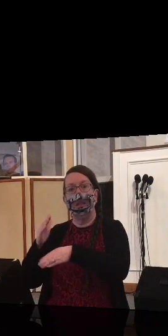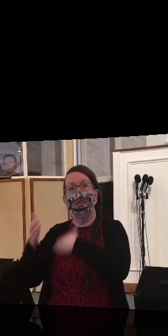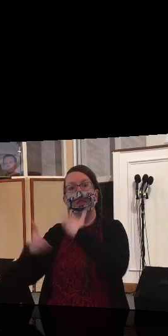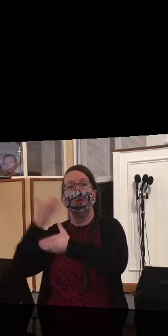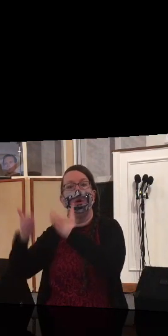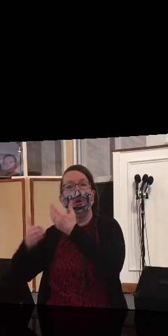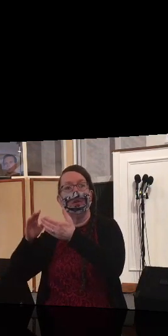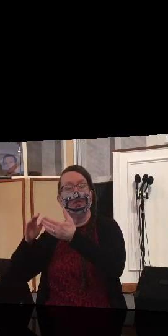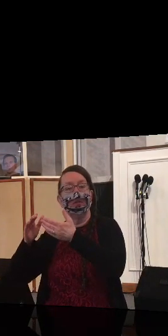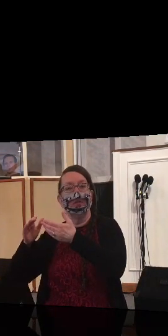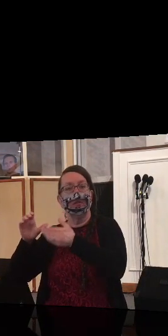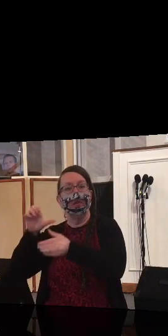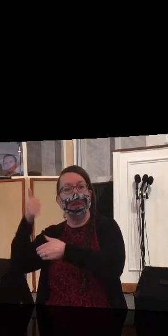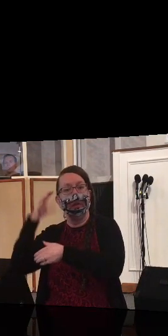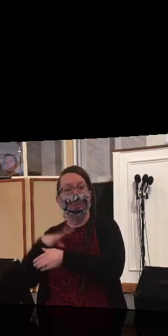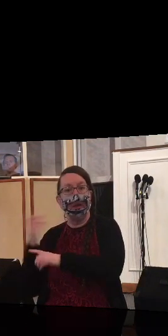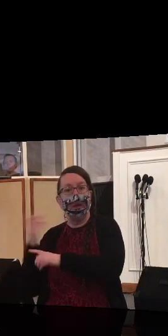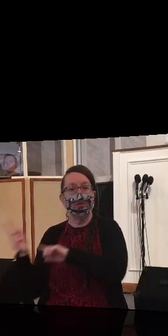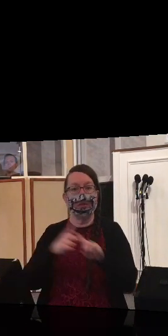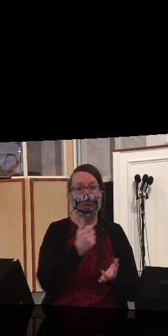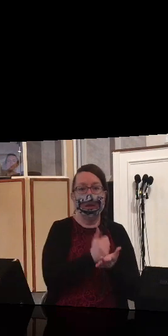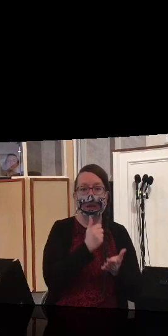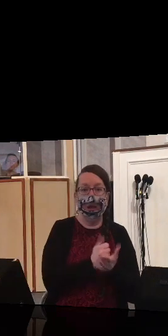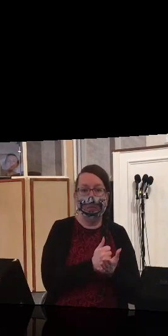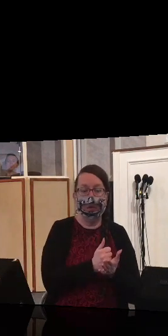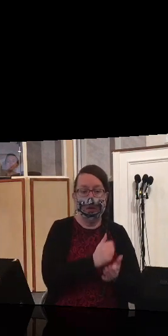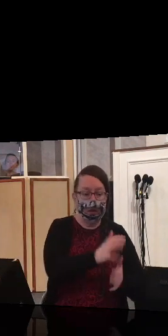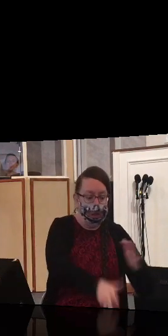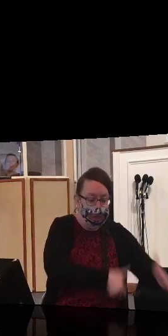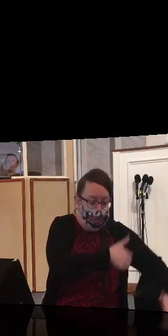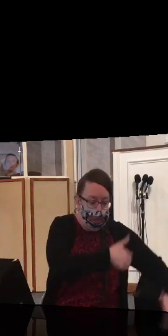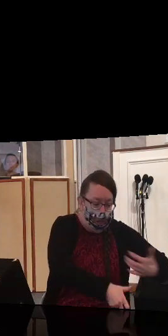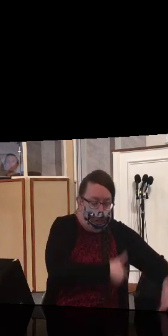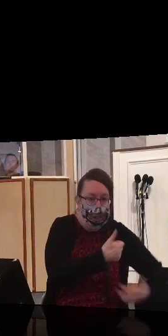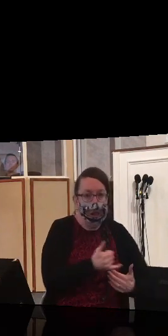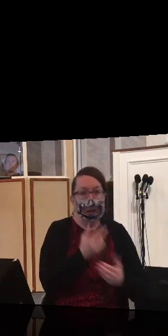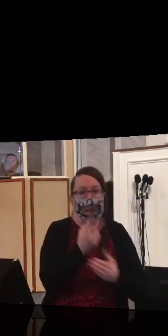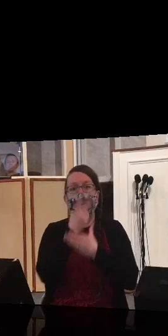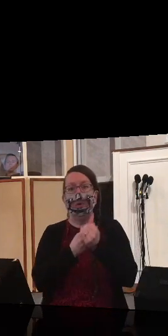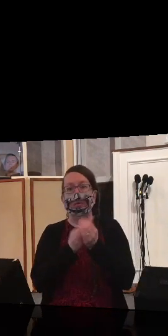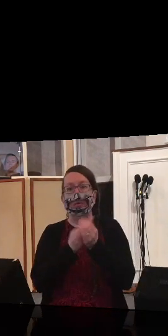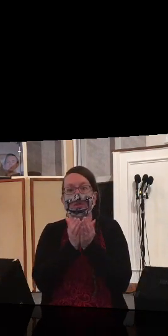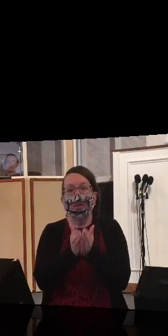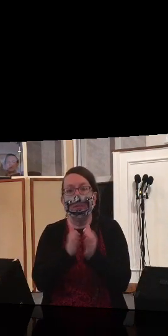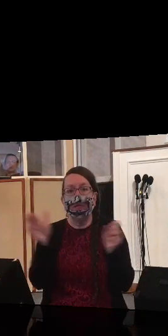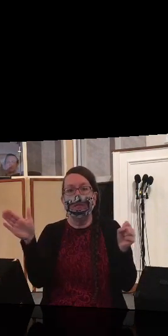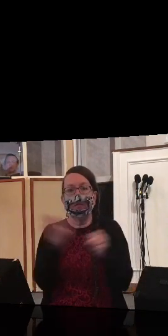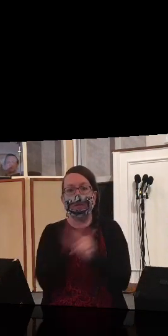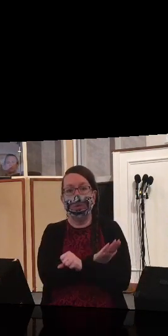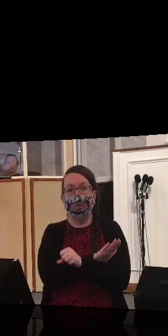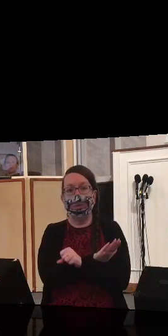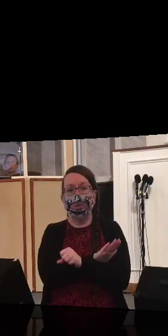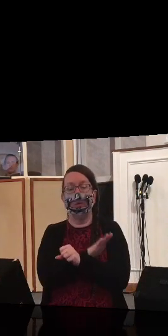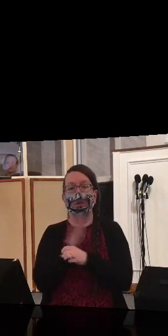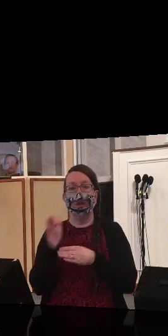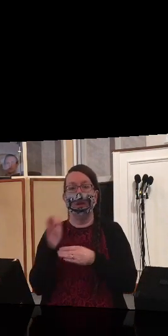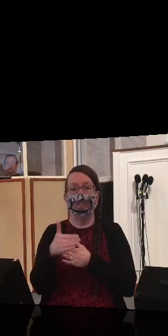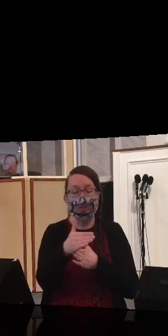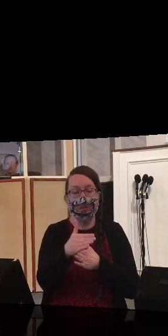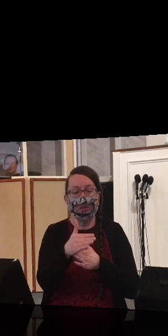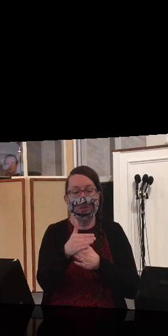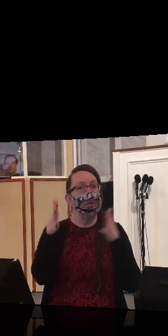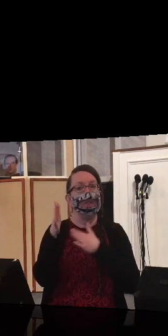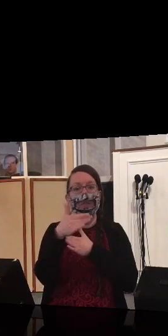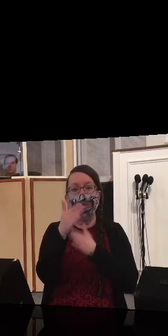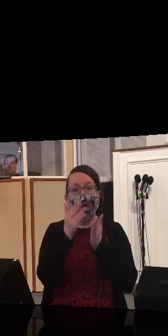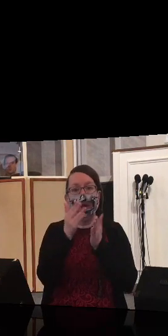barco para que vinieran a ayudarlos y vinieron y llenaron ambos barcos, de modo que comenzaron a hundirse.